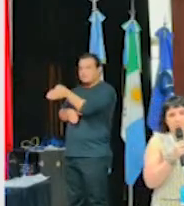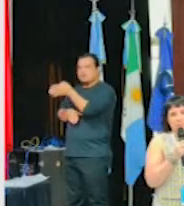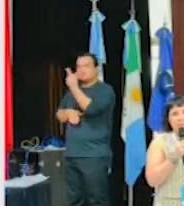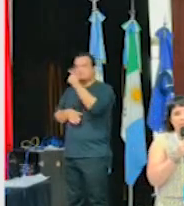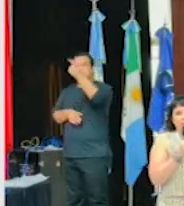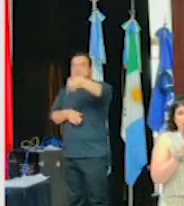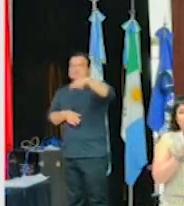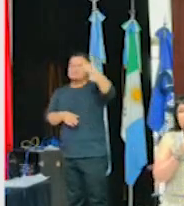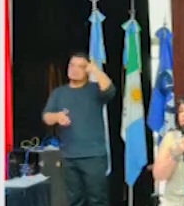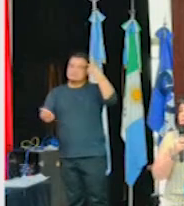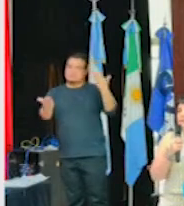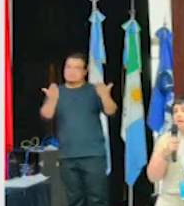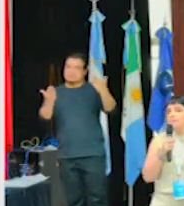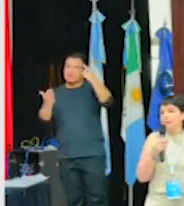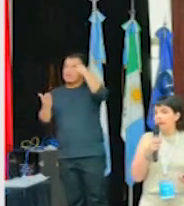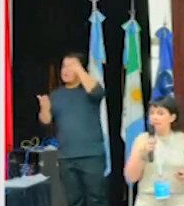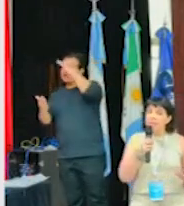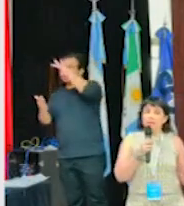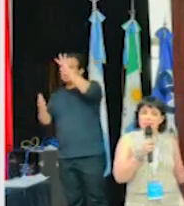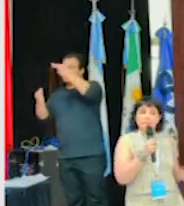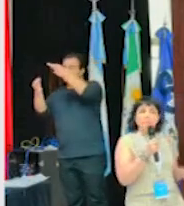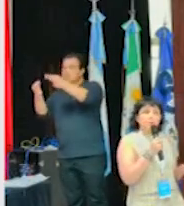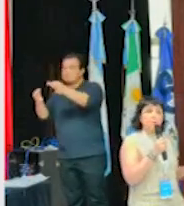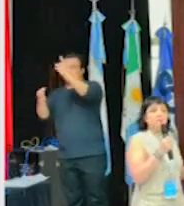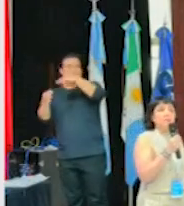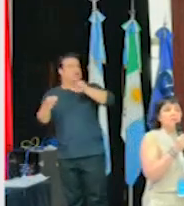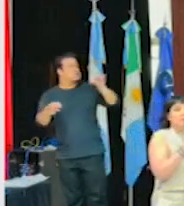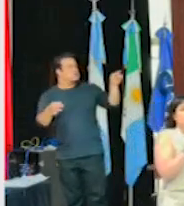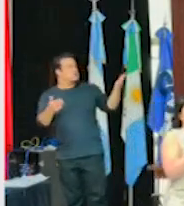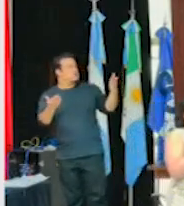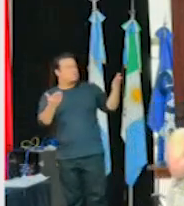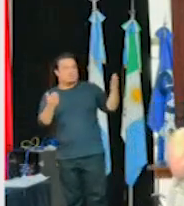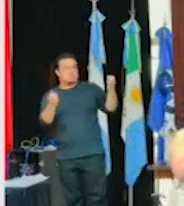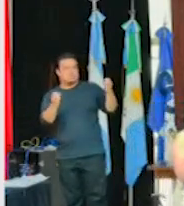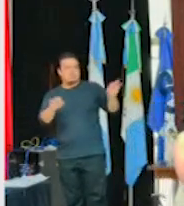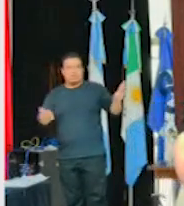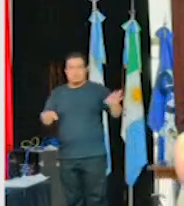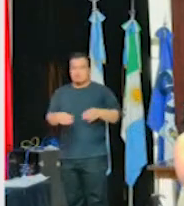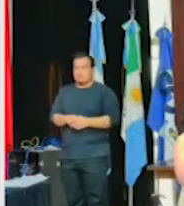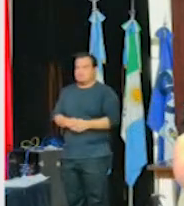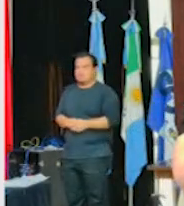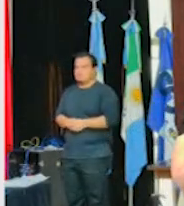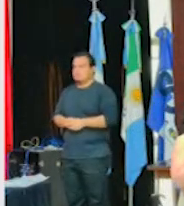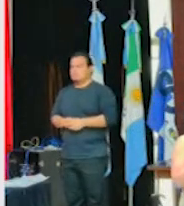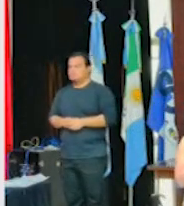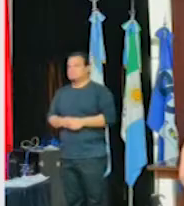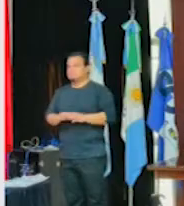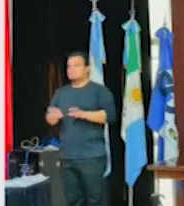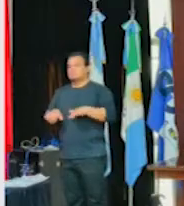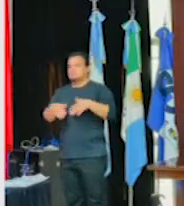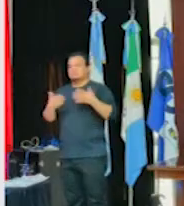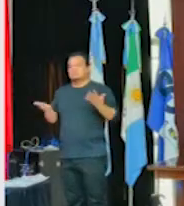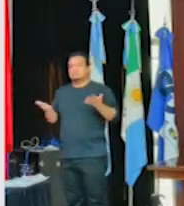suceden. No suceden siempre. Hay veces que sí, pero muchas veces que no. ¿Y qué hacemos? ¿Nos negamos a